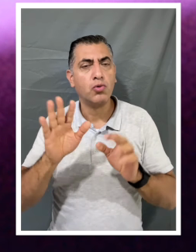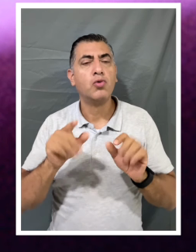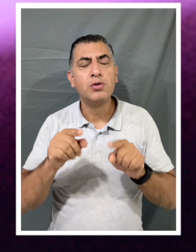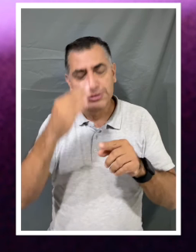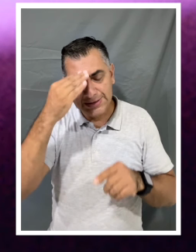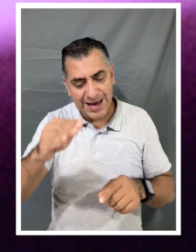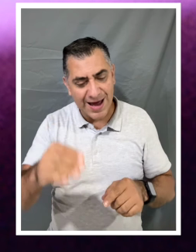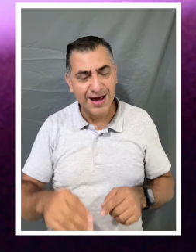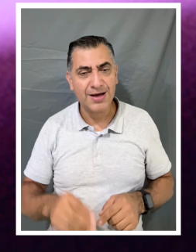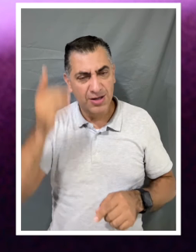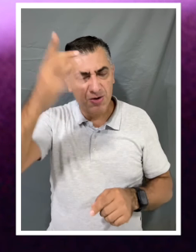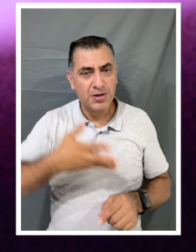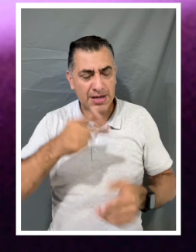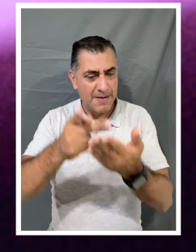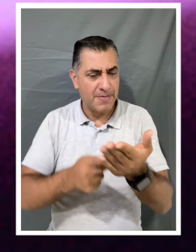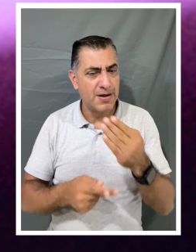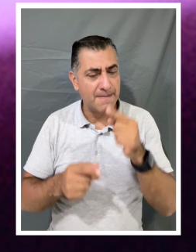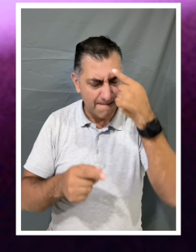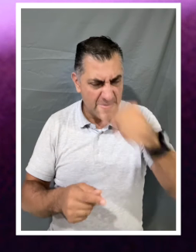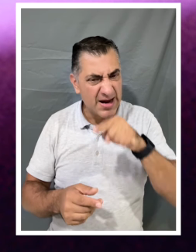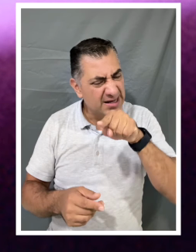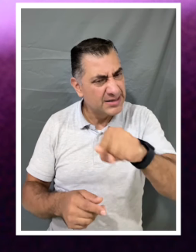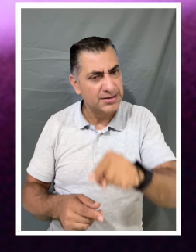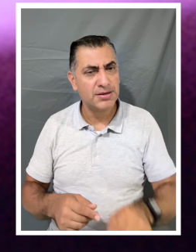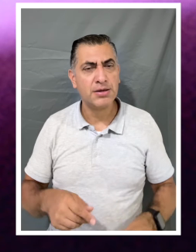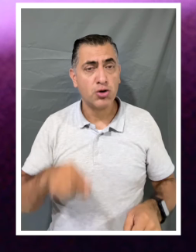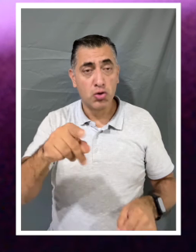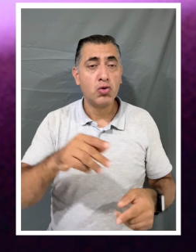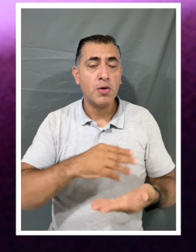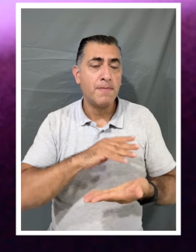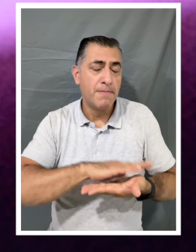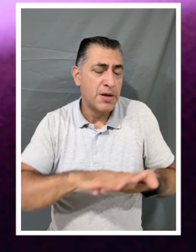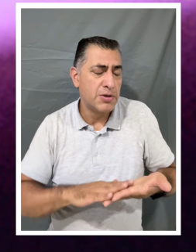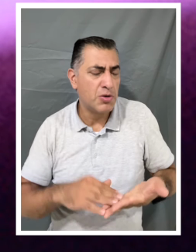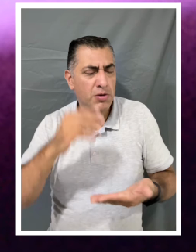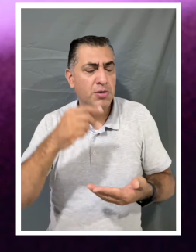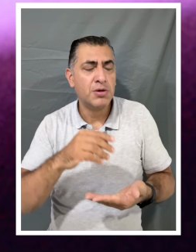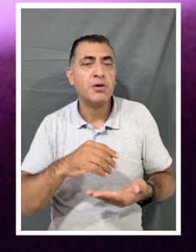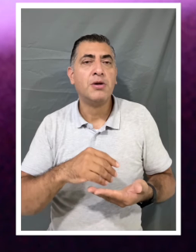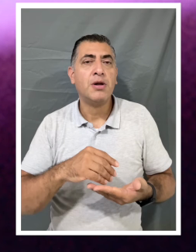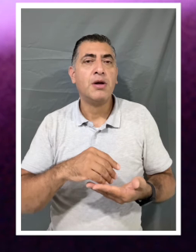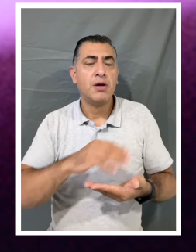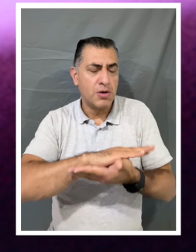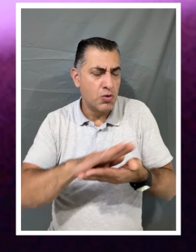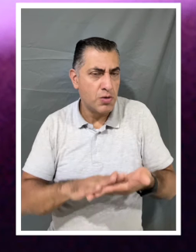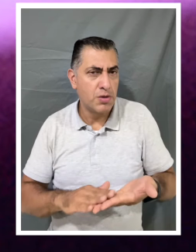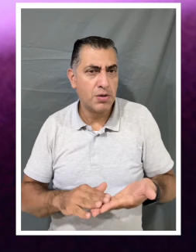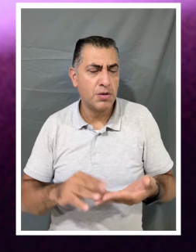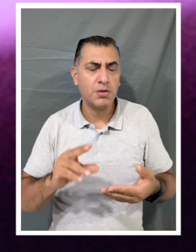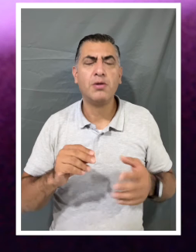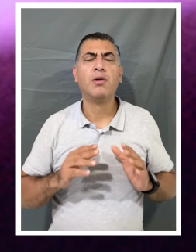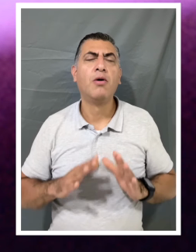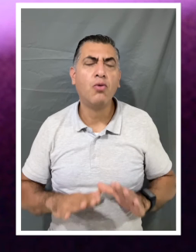sabes que Dios tiene planes para ti ahora quien es humilde no se siente menos pero tampoco se siente más tiene la identidad correcta identidad